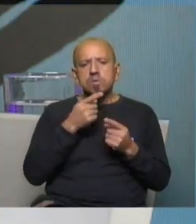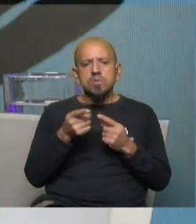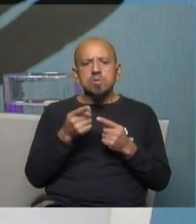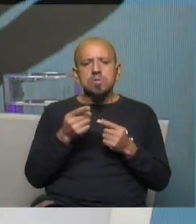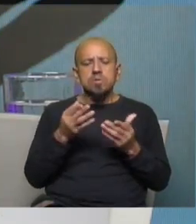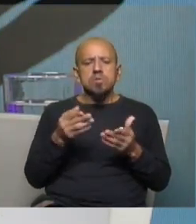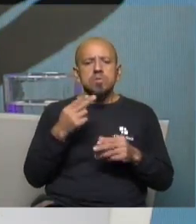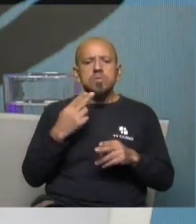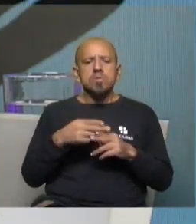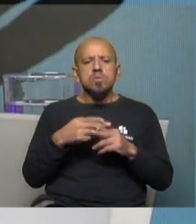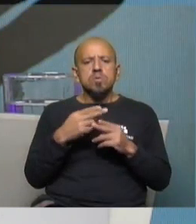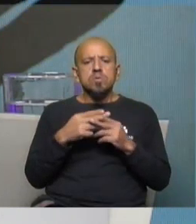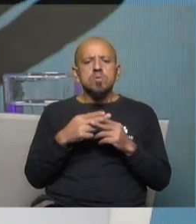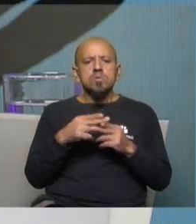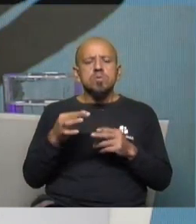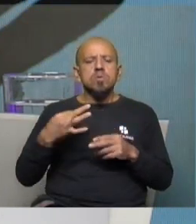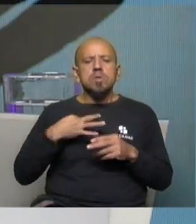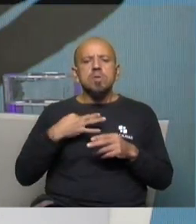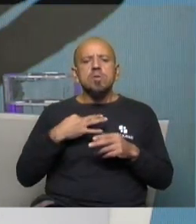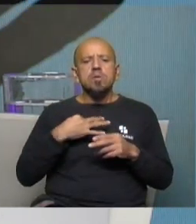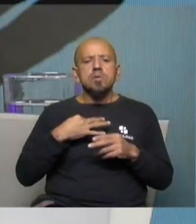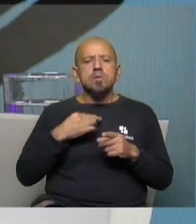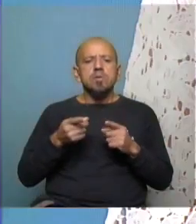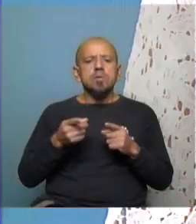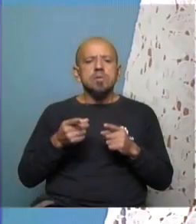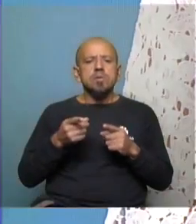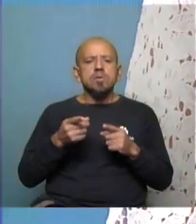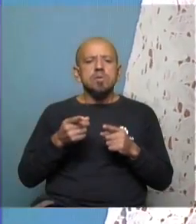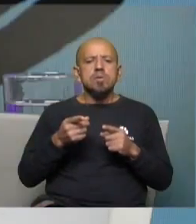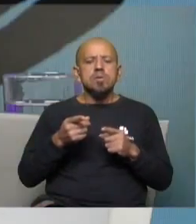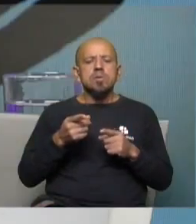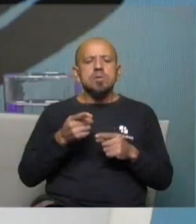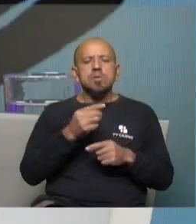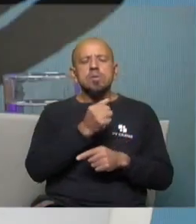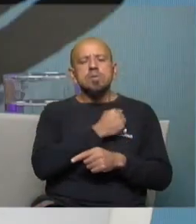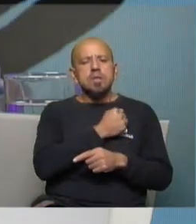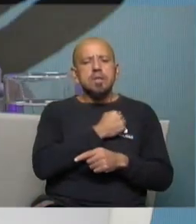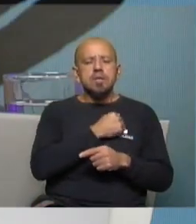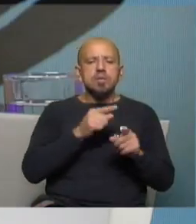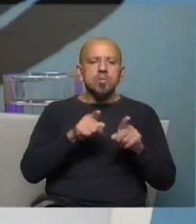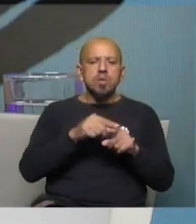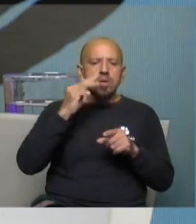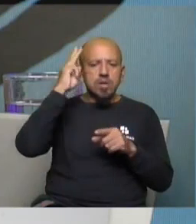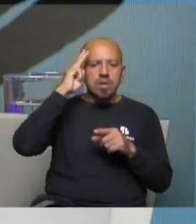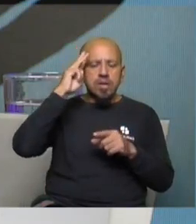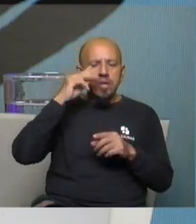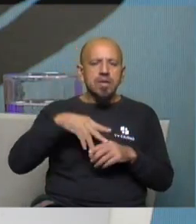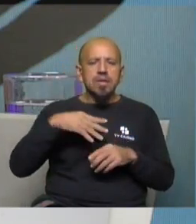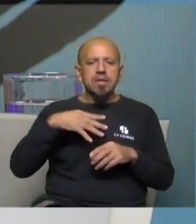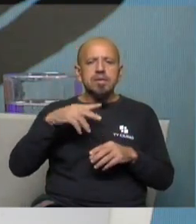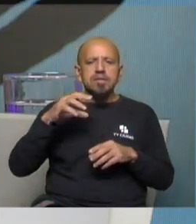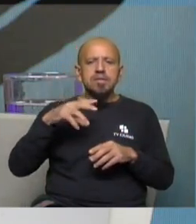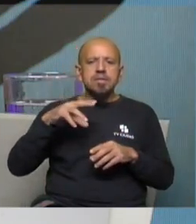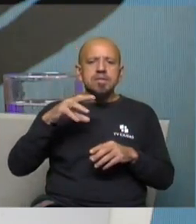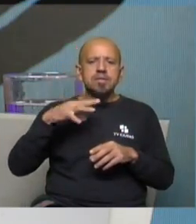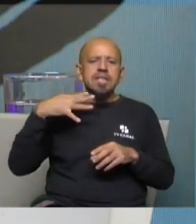tenía que poner un nombre a eso que la vida de artigas fue un poco como la del Rey León viste la película del Rey León en qué sentido él estaba cuando vos te